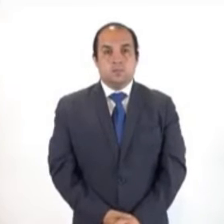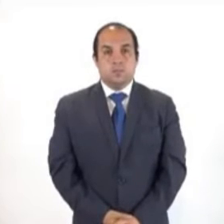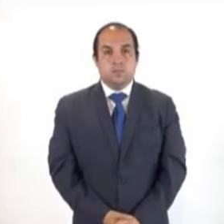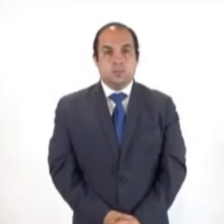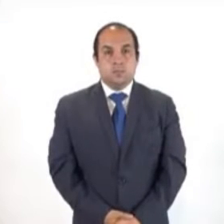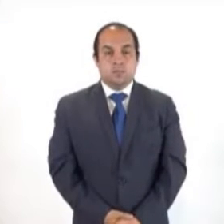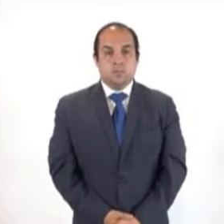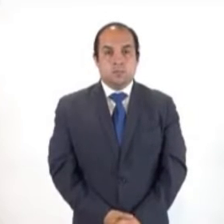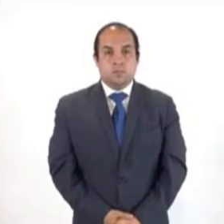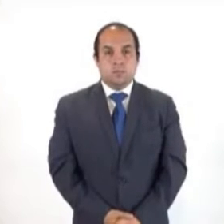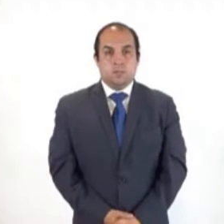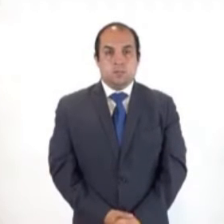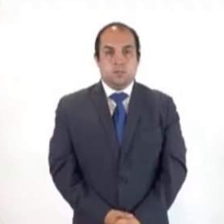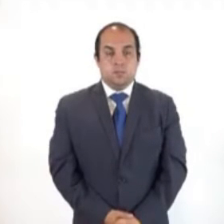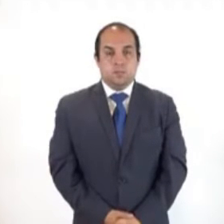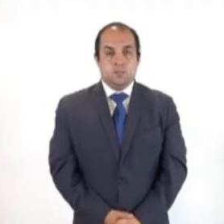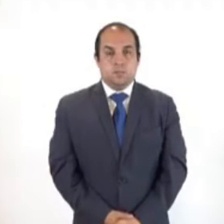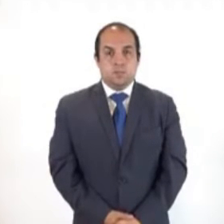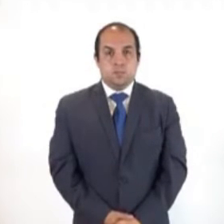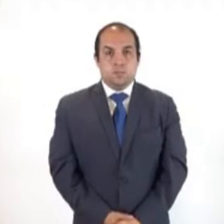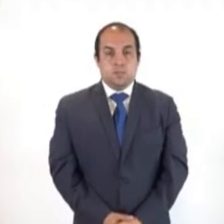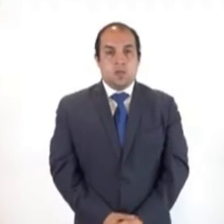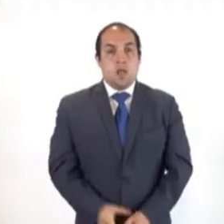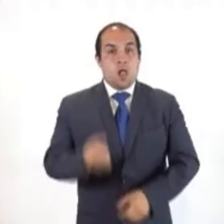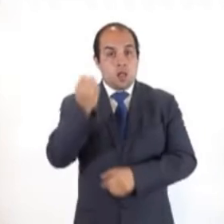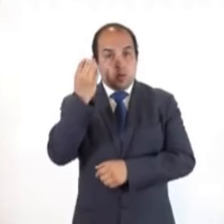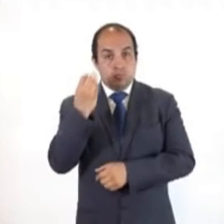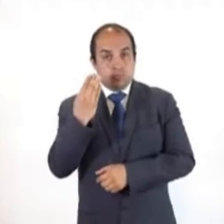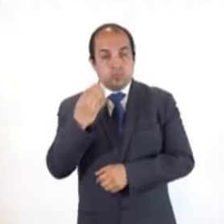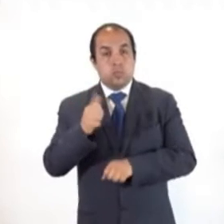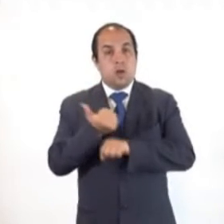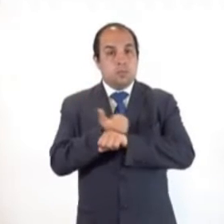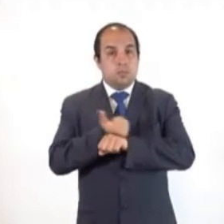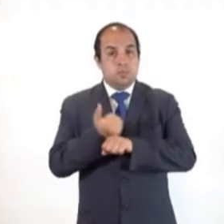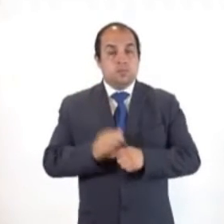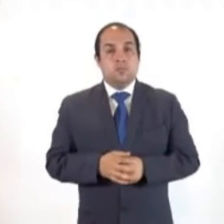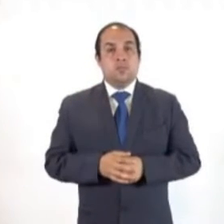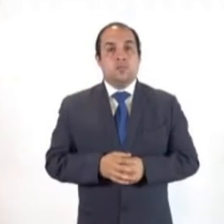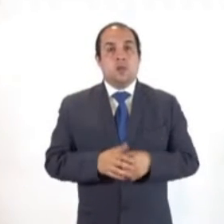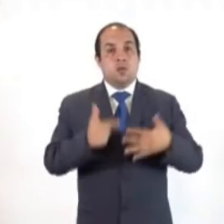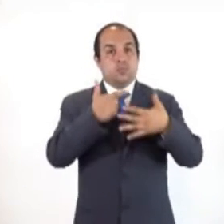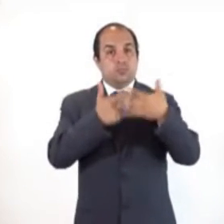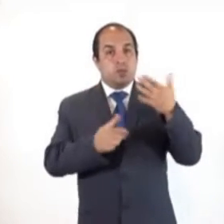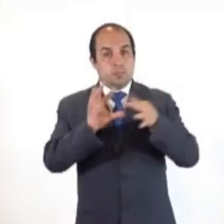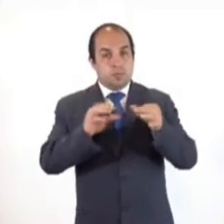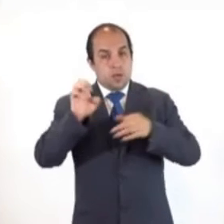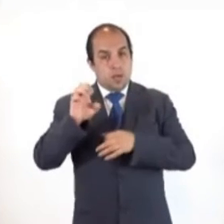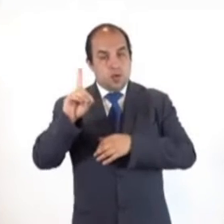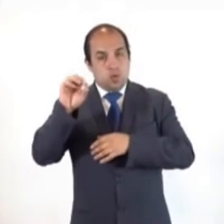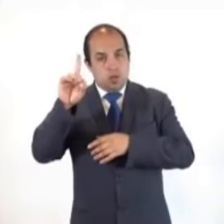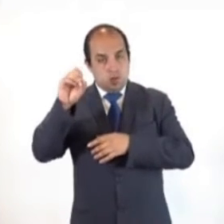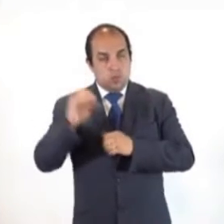virtud del semáforo amarillo y los indicadores que ya Eduardo detalló, que todos, la